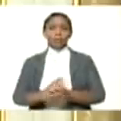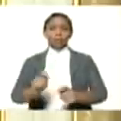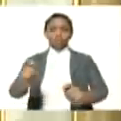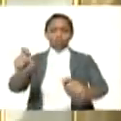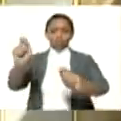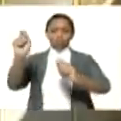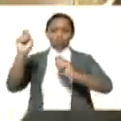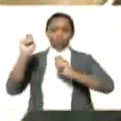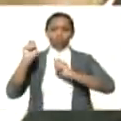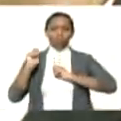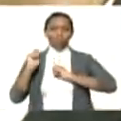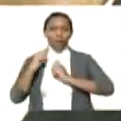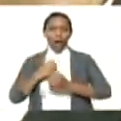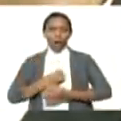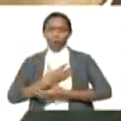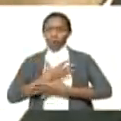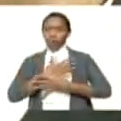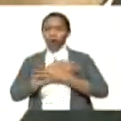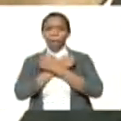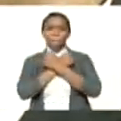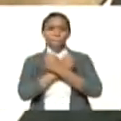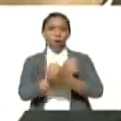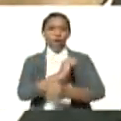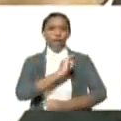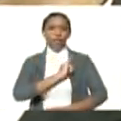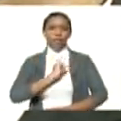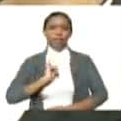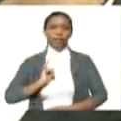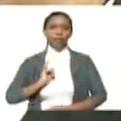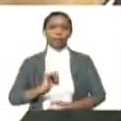amor, con una identidad,